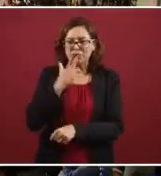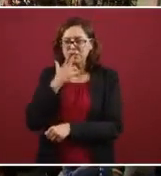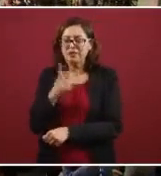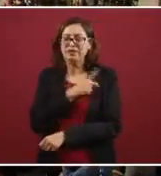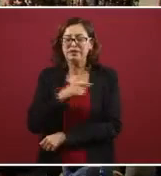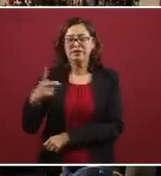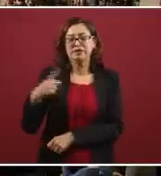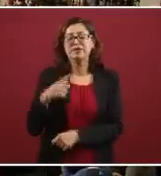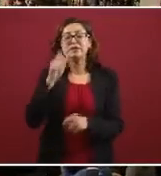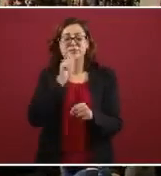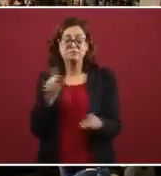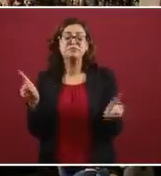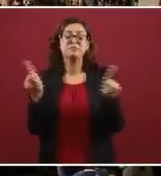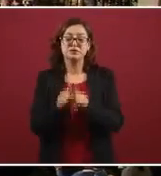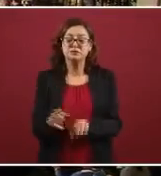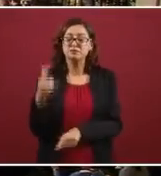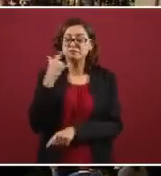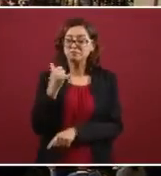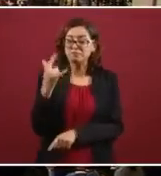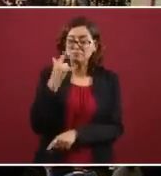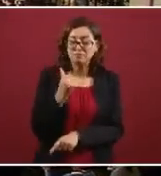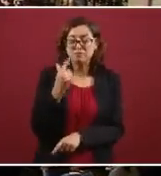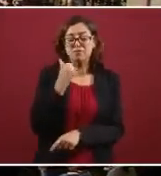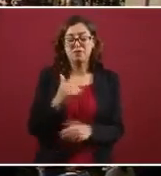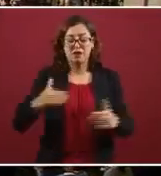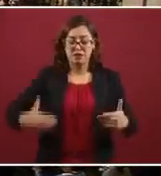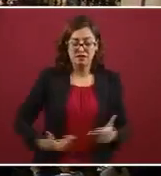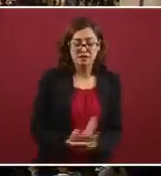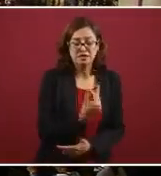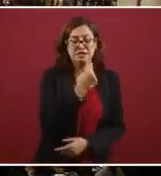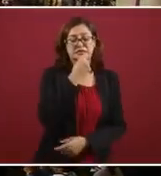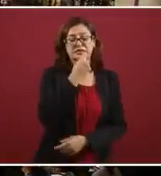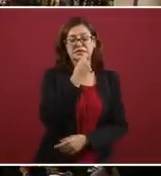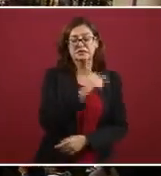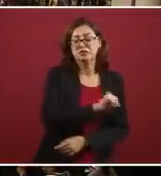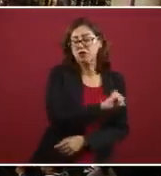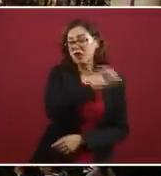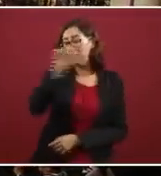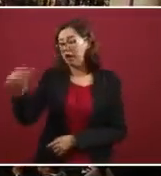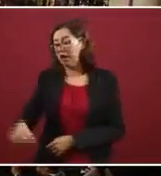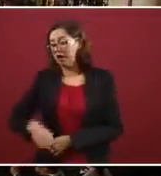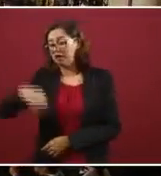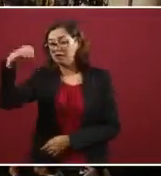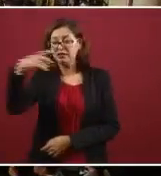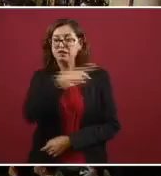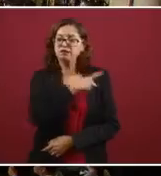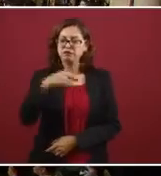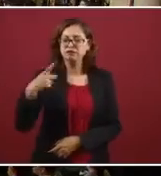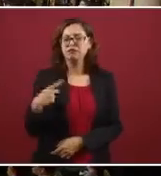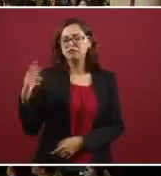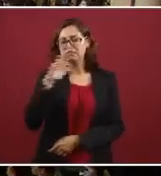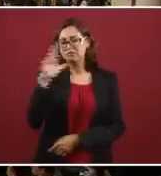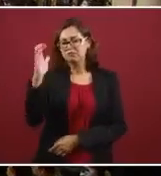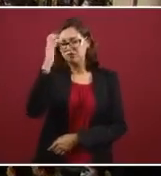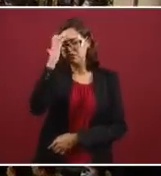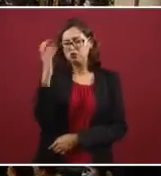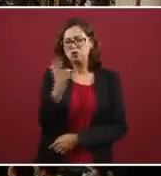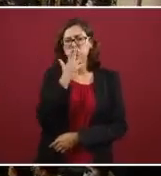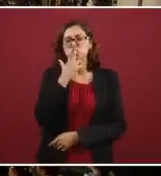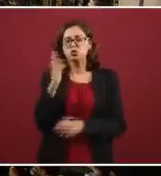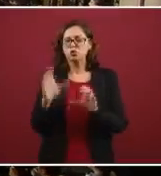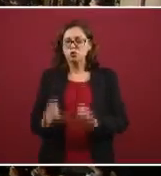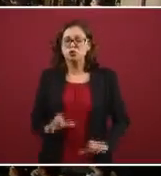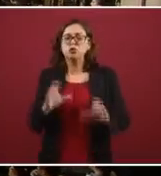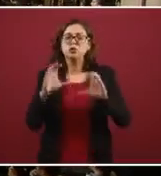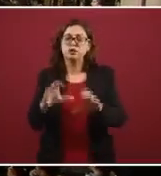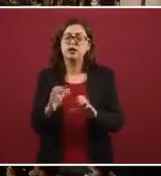el ciclo de vida, comenzando por los niños, pero también los adultos mayores? ¿Cómo no subrayar con la misma urgencia